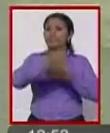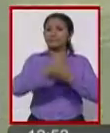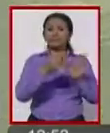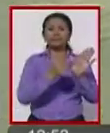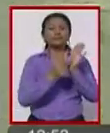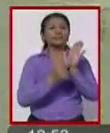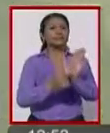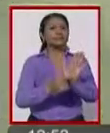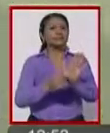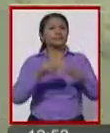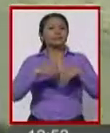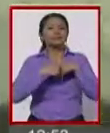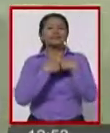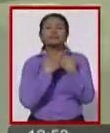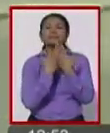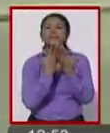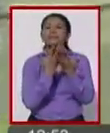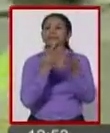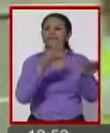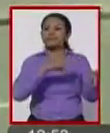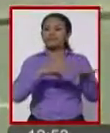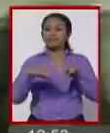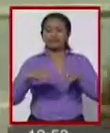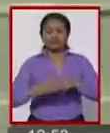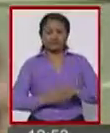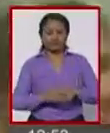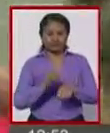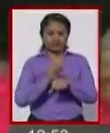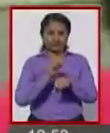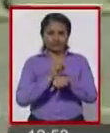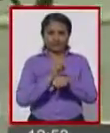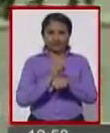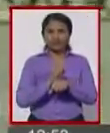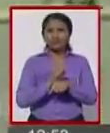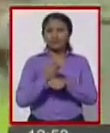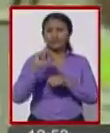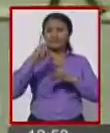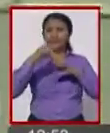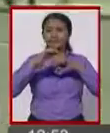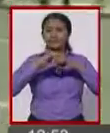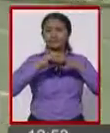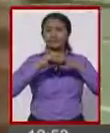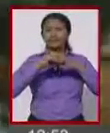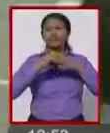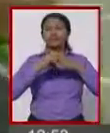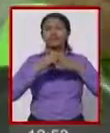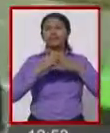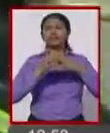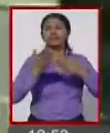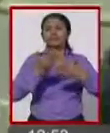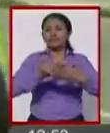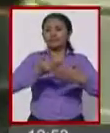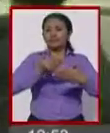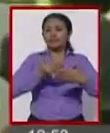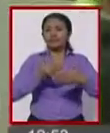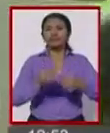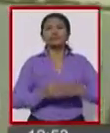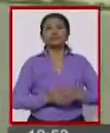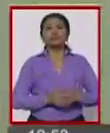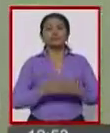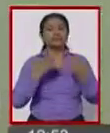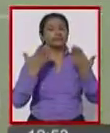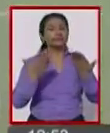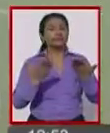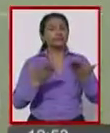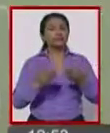para mostrarle en imágenes cómo se lleva a cabo la situación, la operación en el tercer anillo externo de donde también se